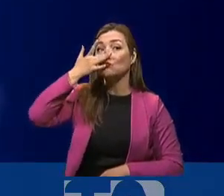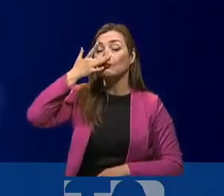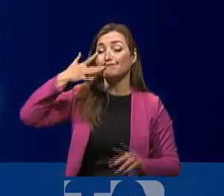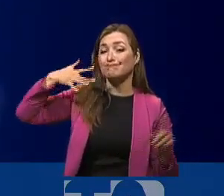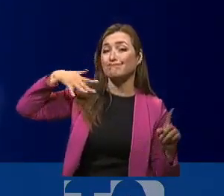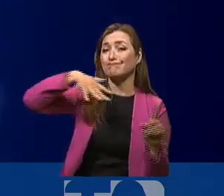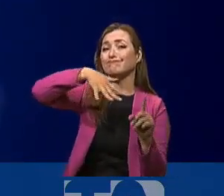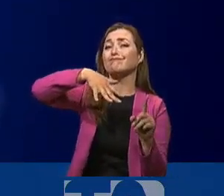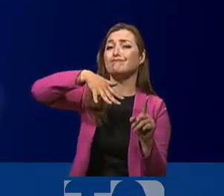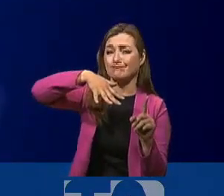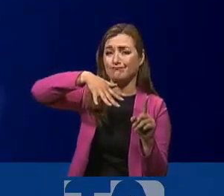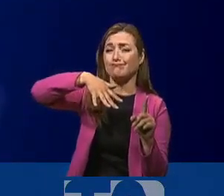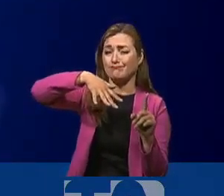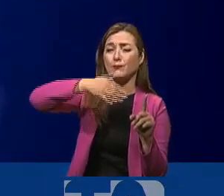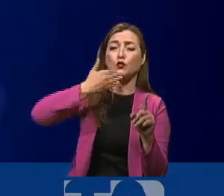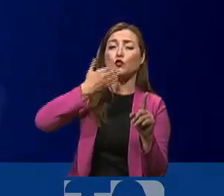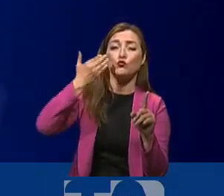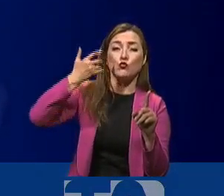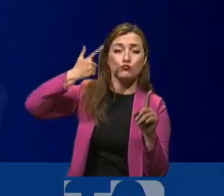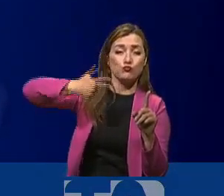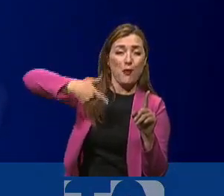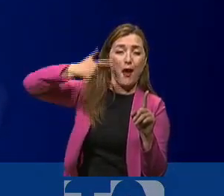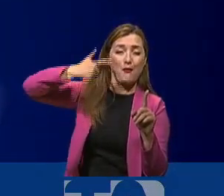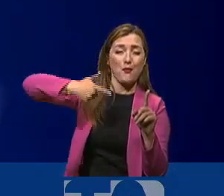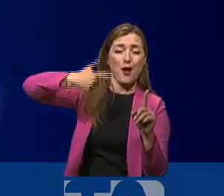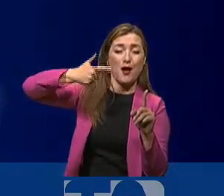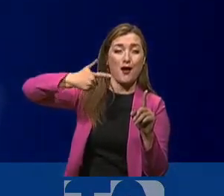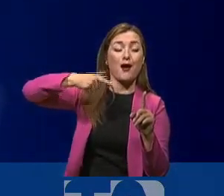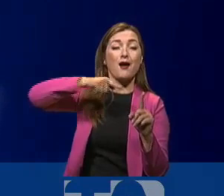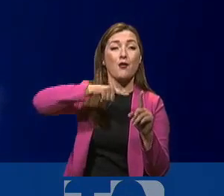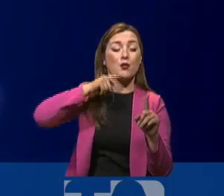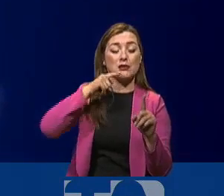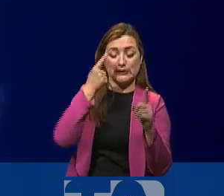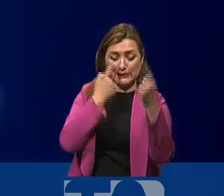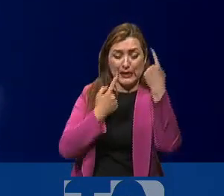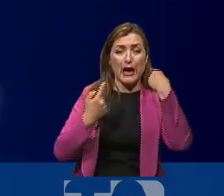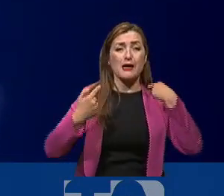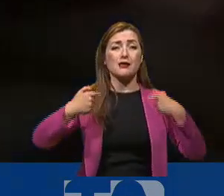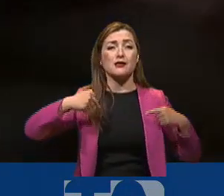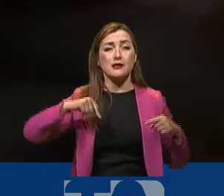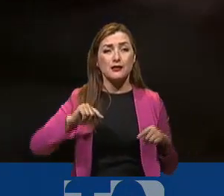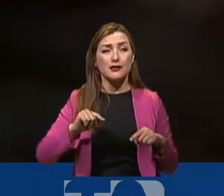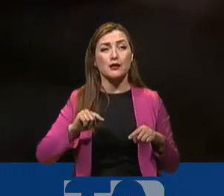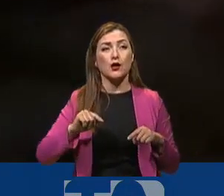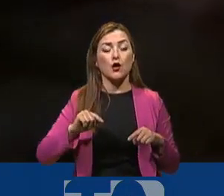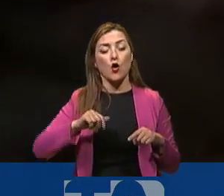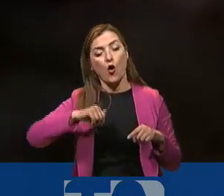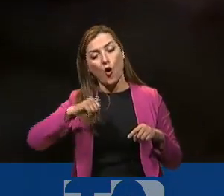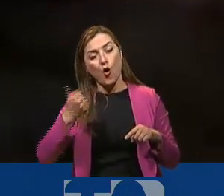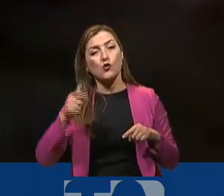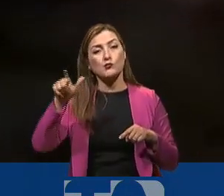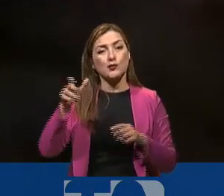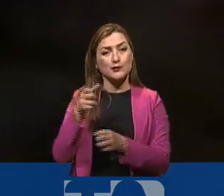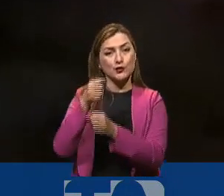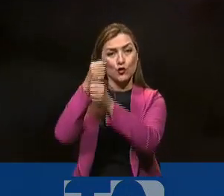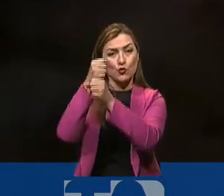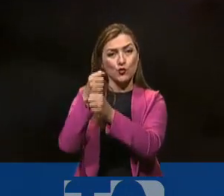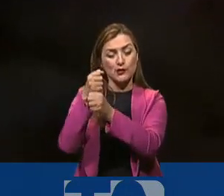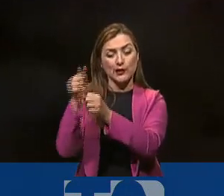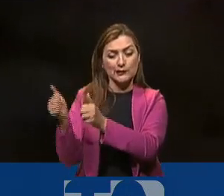un atentado con disparos. La funcionaria pública quedó herida, al igual que una servidora del Cuerpo de